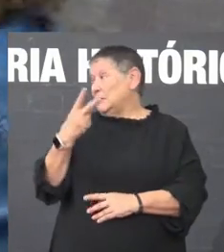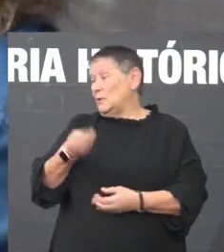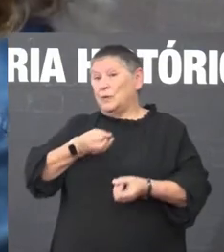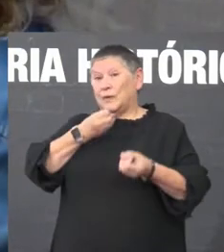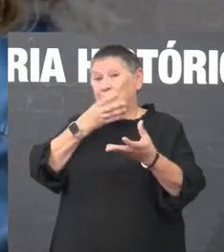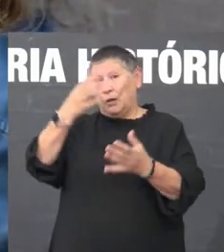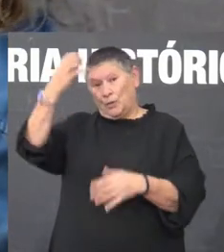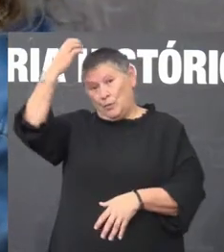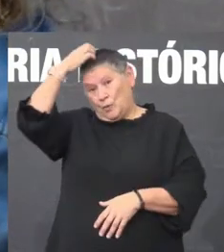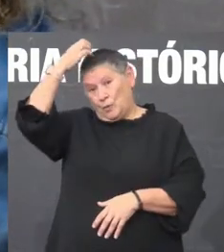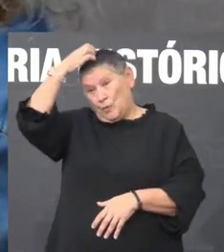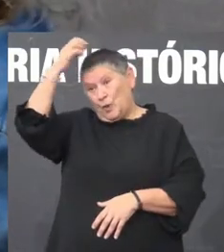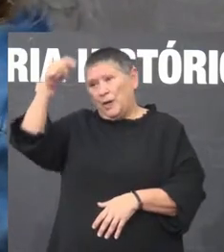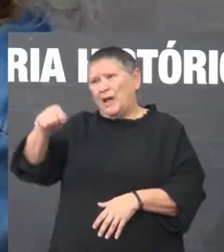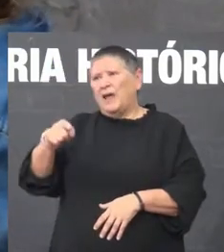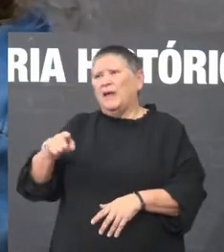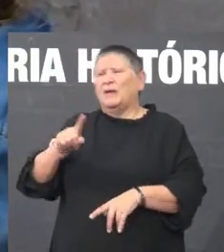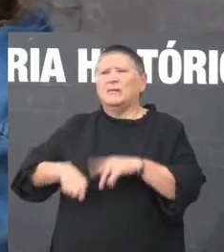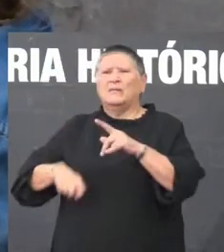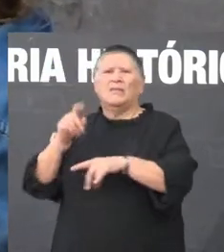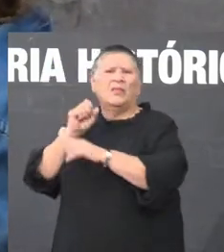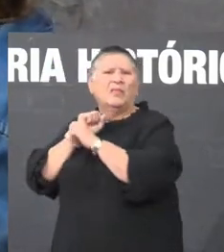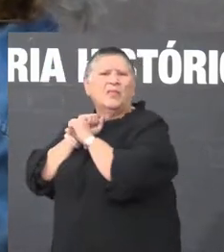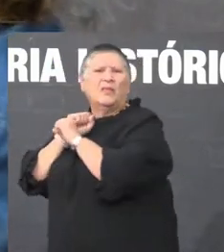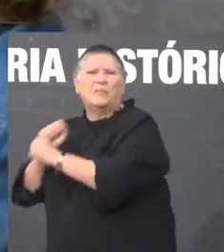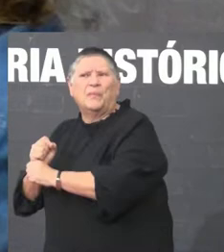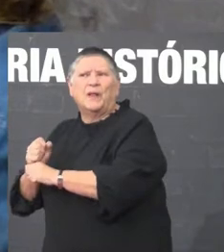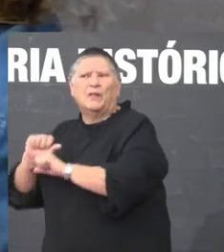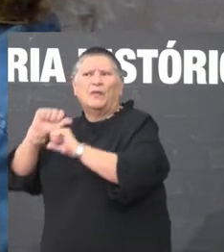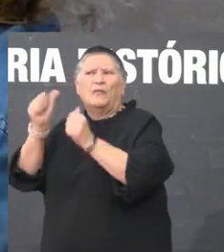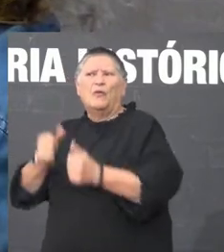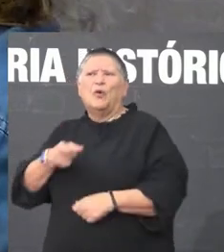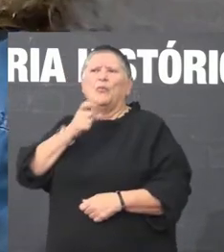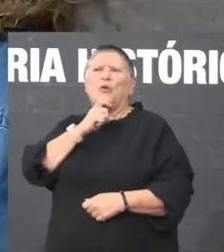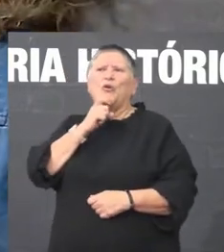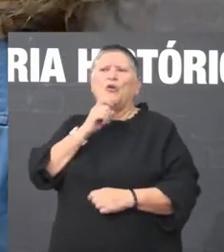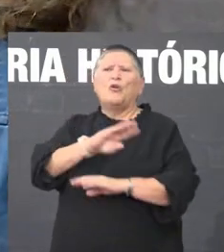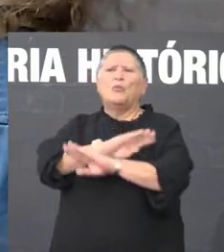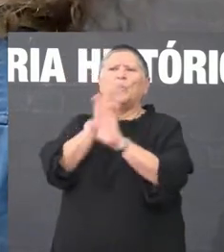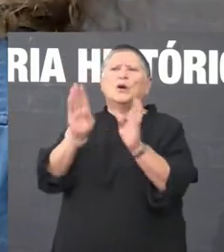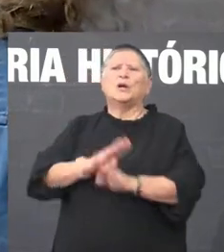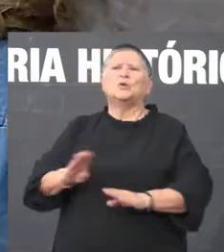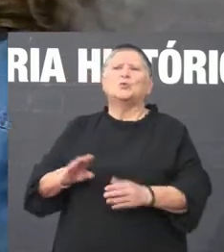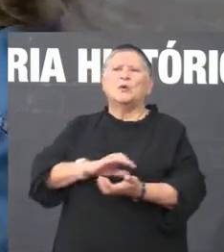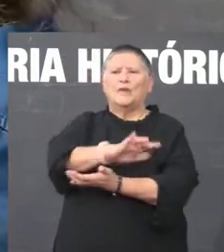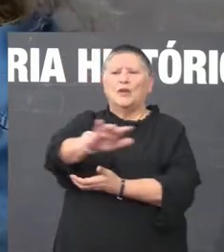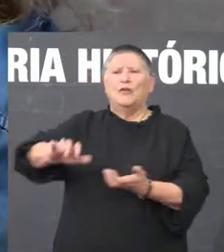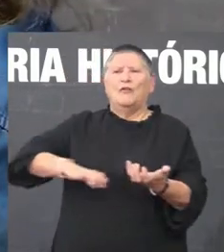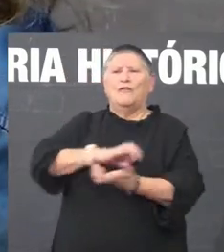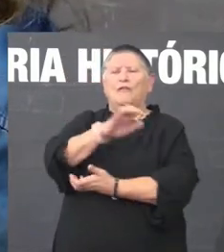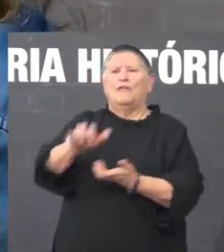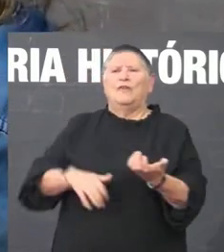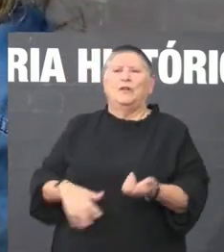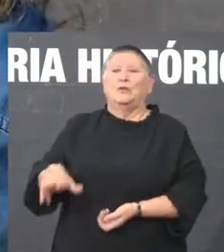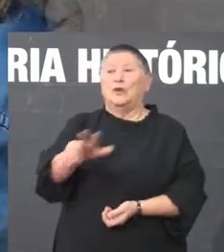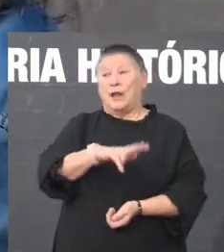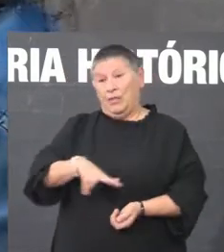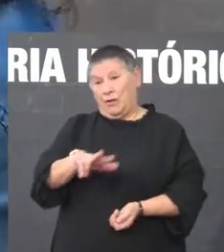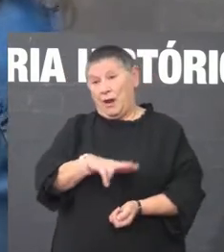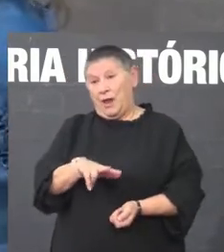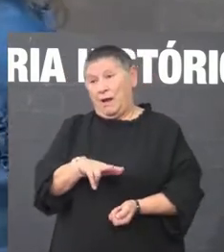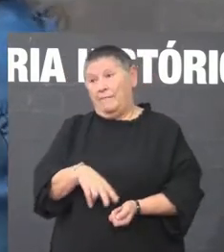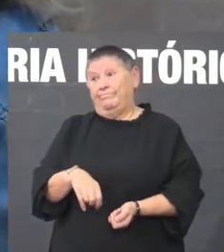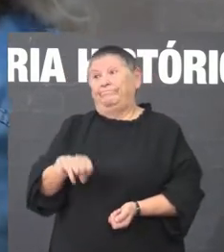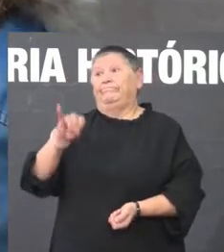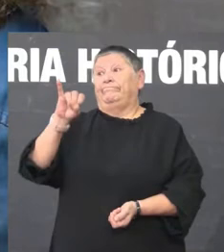borbónica depende de cómo y de qué manera se resuelve el conflicto nacional y que hayamos tenido